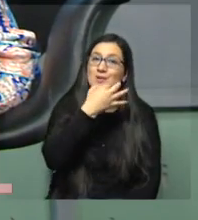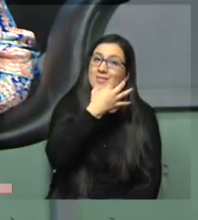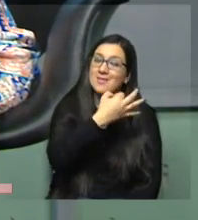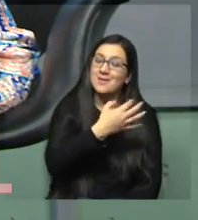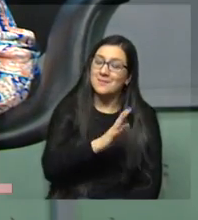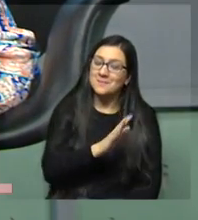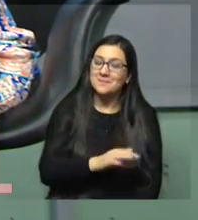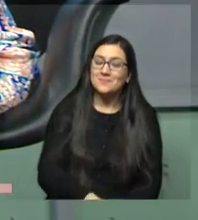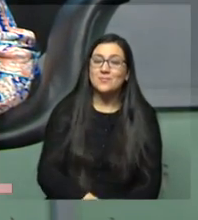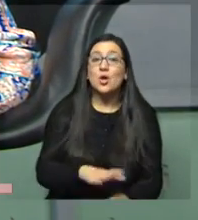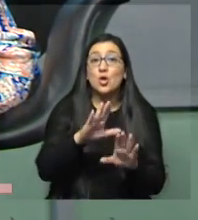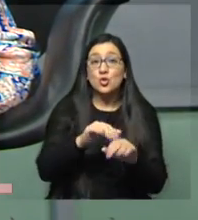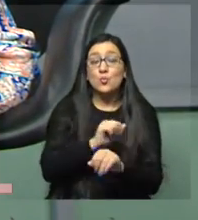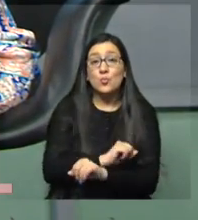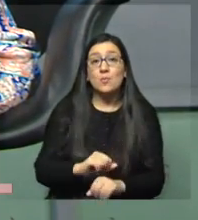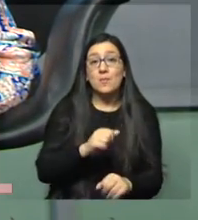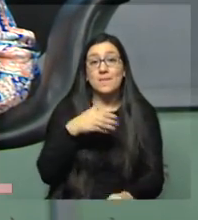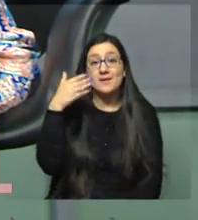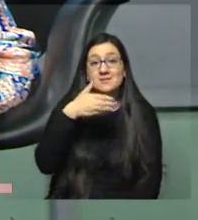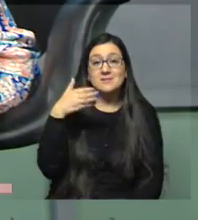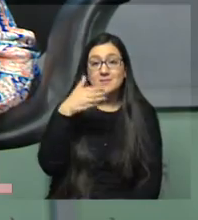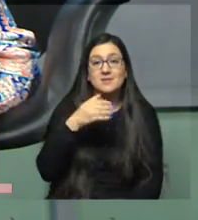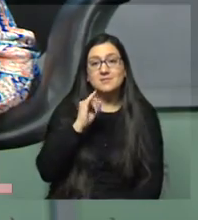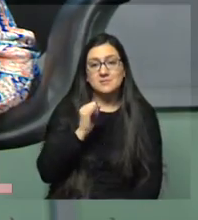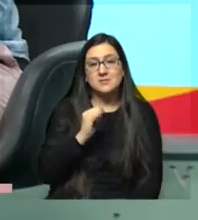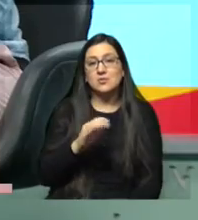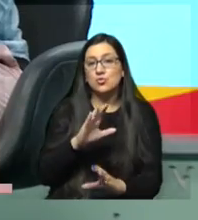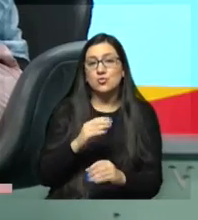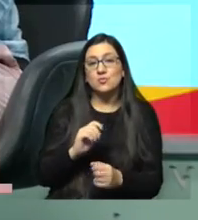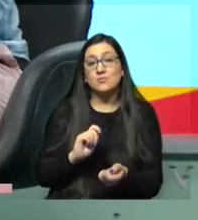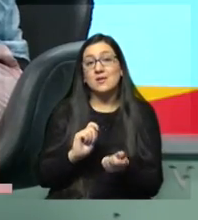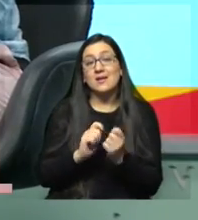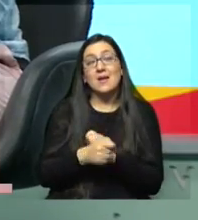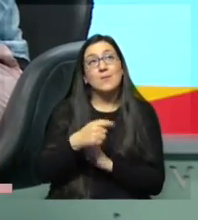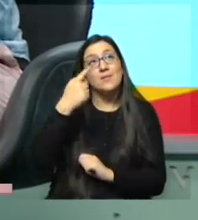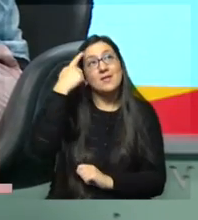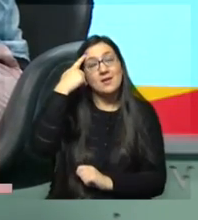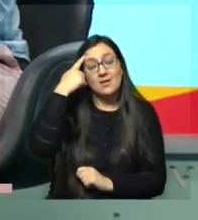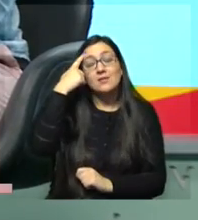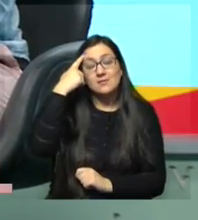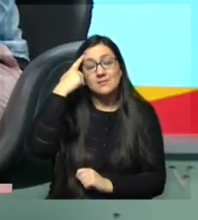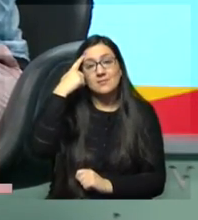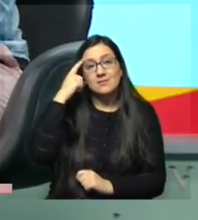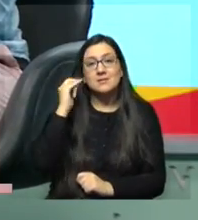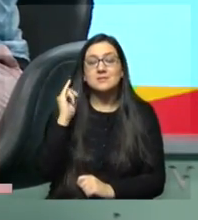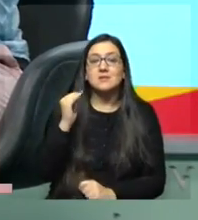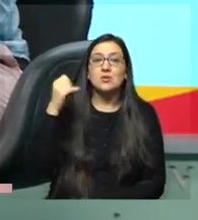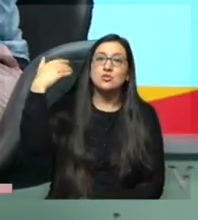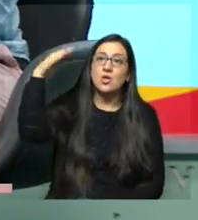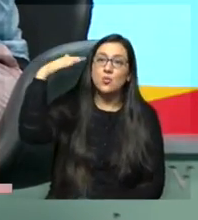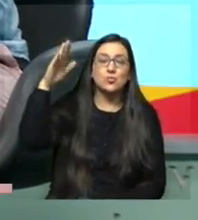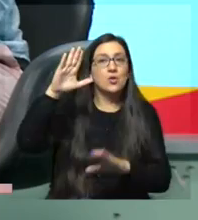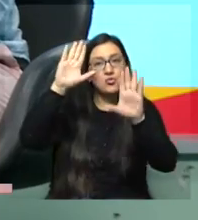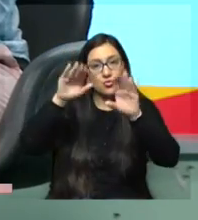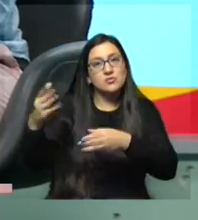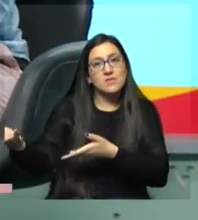Bueno, pero todos podemos participar. Todos somos parte del cambio, digamos. Es un cambio de cabeza también, ¿no? Claro. Sí, los adultos están más que invitados todos